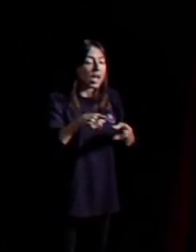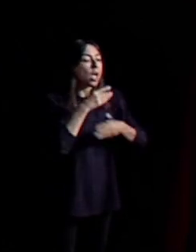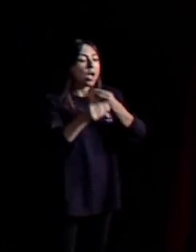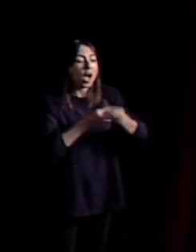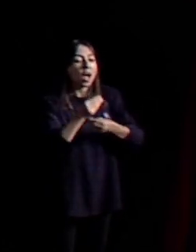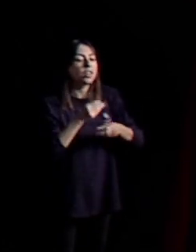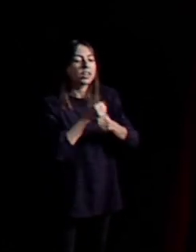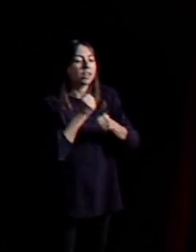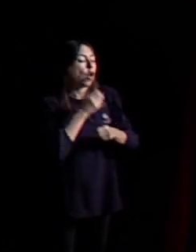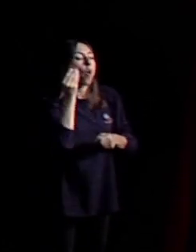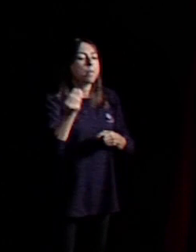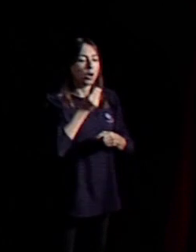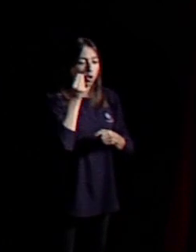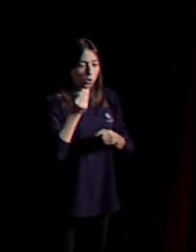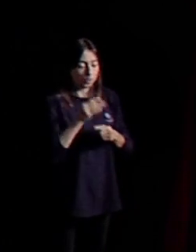su trabajo.